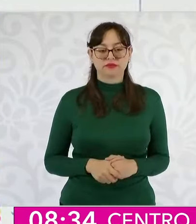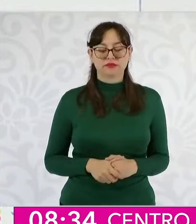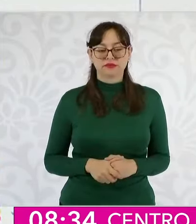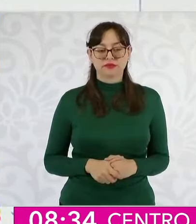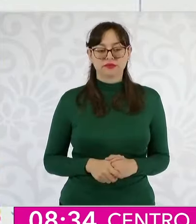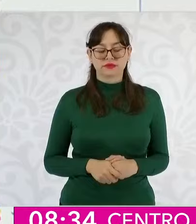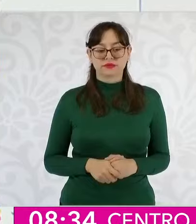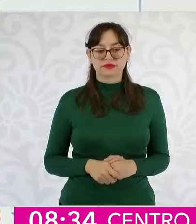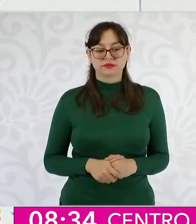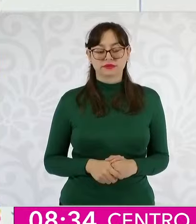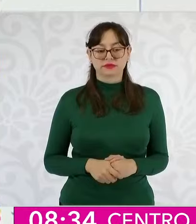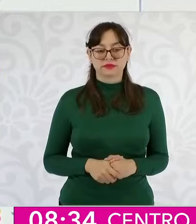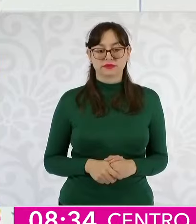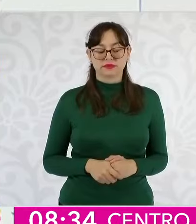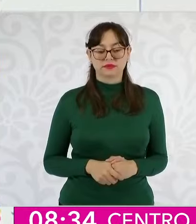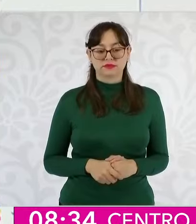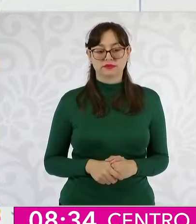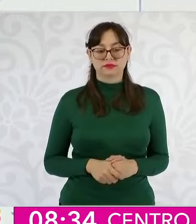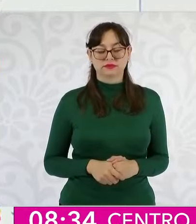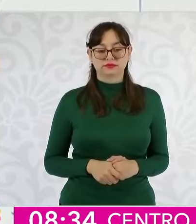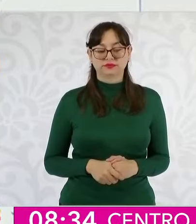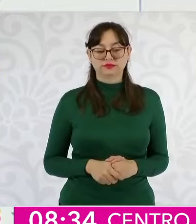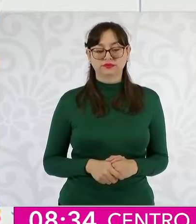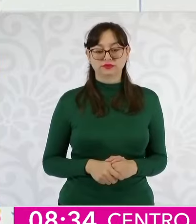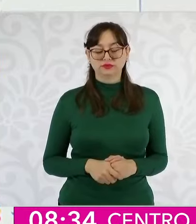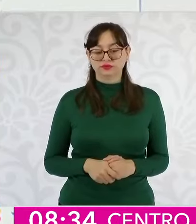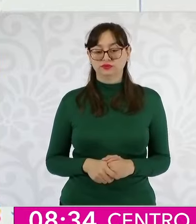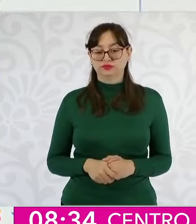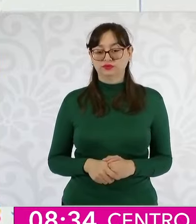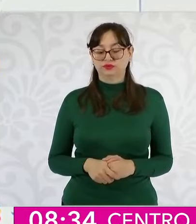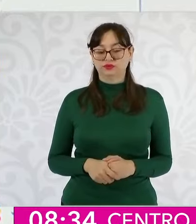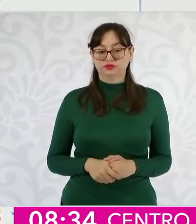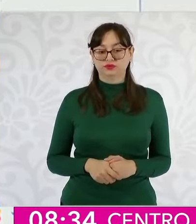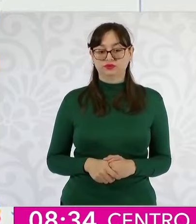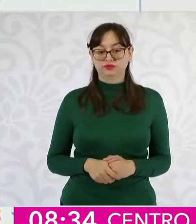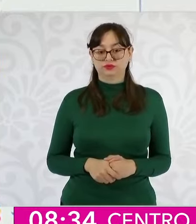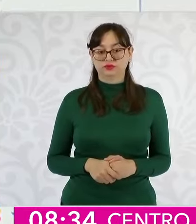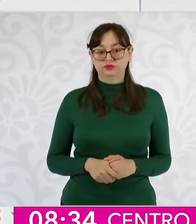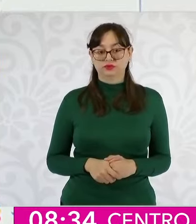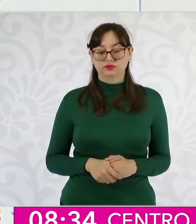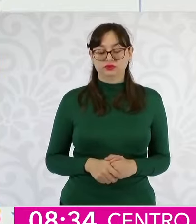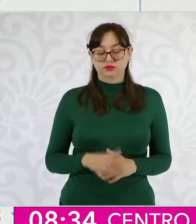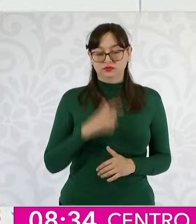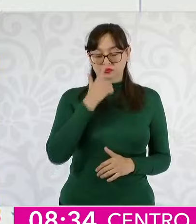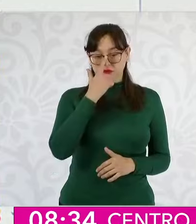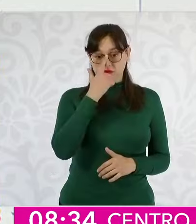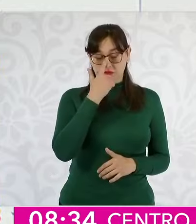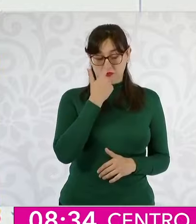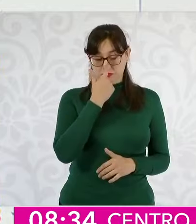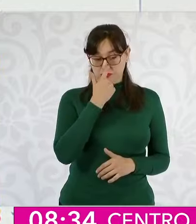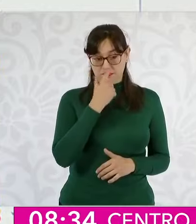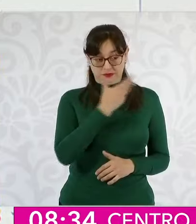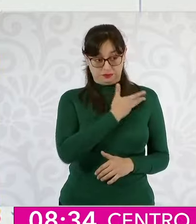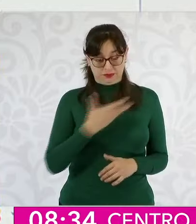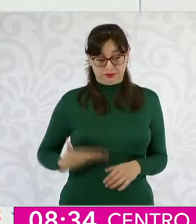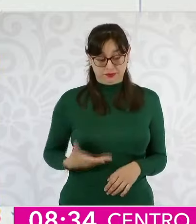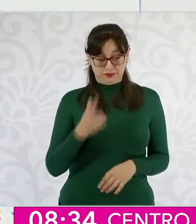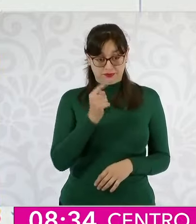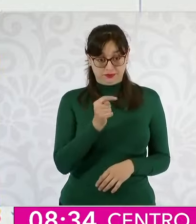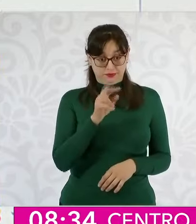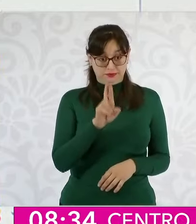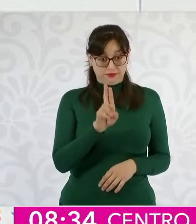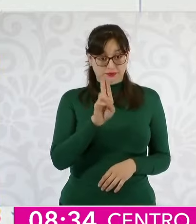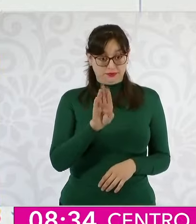¿Y qué es lo que tiene, digamos, frente a una publicación como lo que hace el presidente